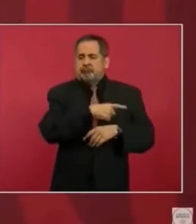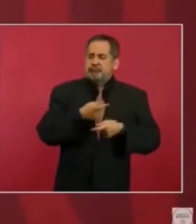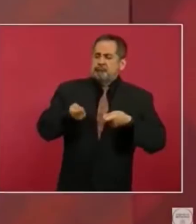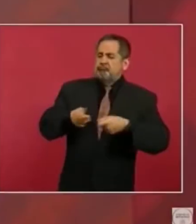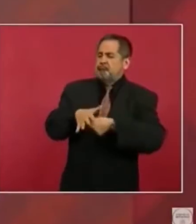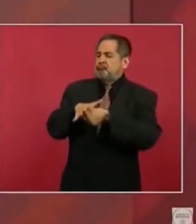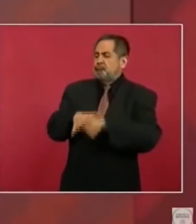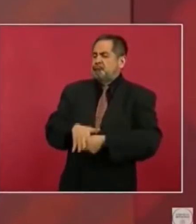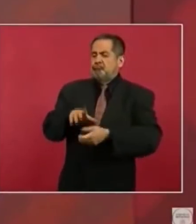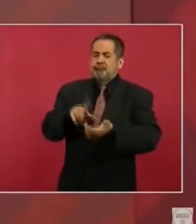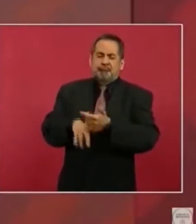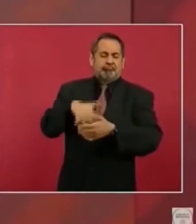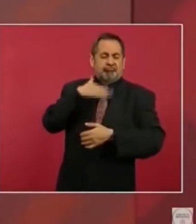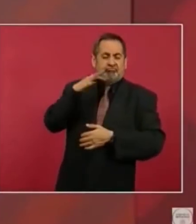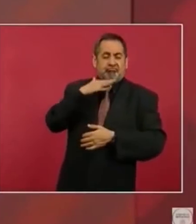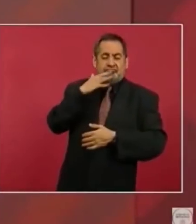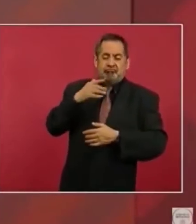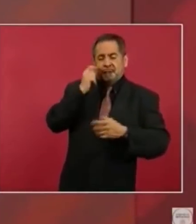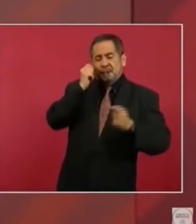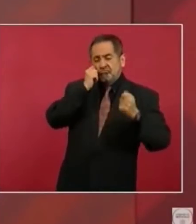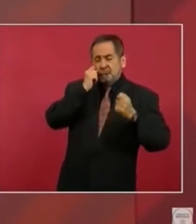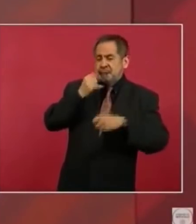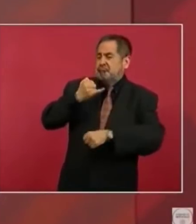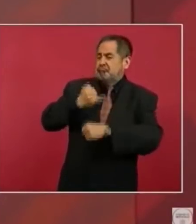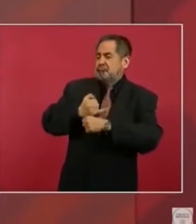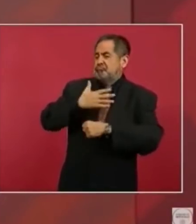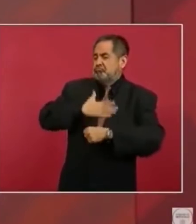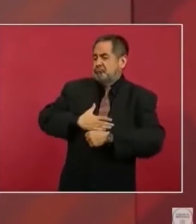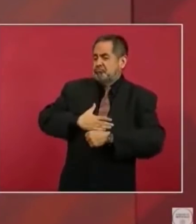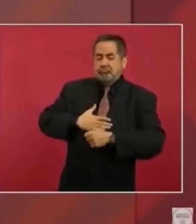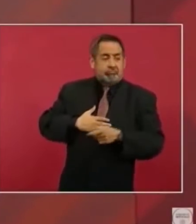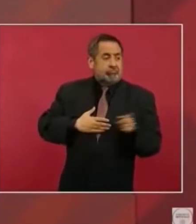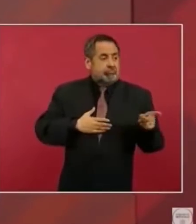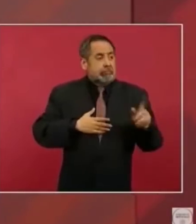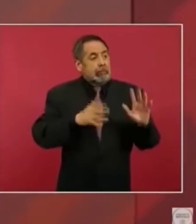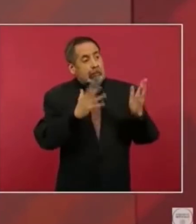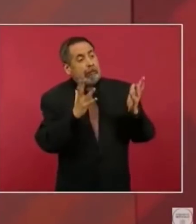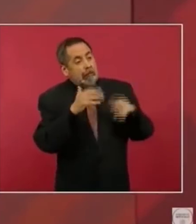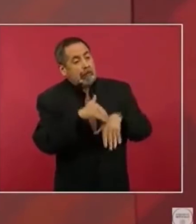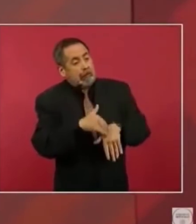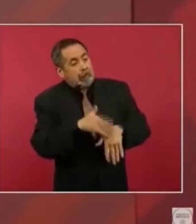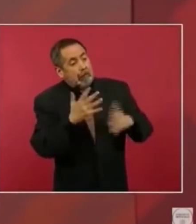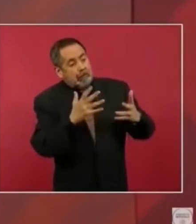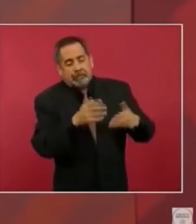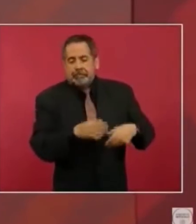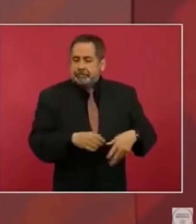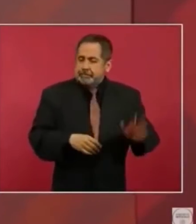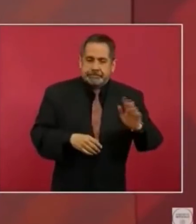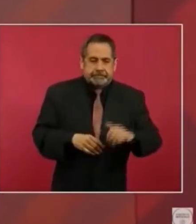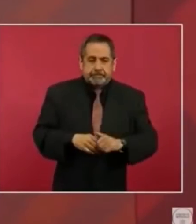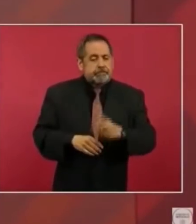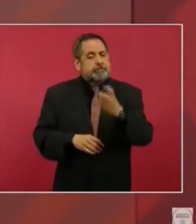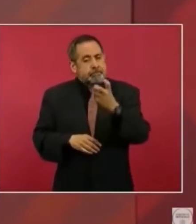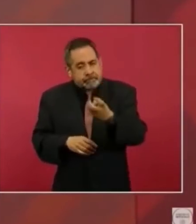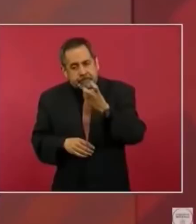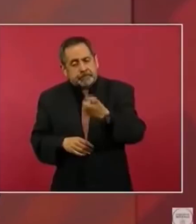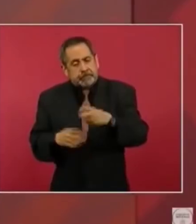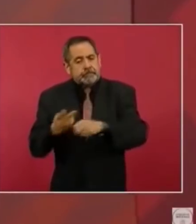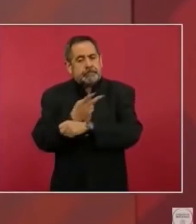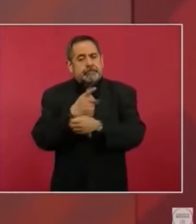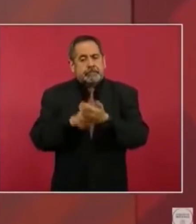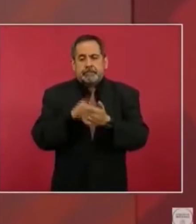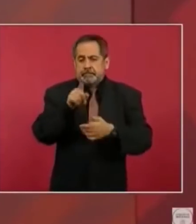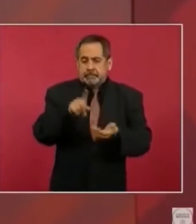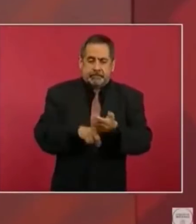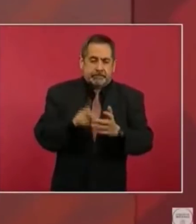opresor de corrupción, de injusticias y de privilegios. Entonces, eso es lo que está en el fondo, eso es lo